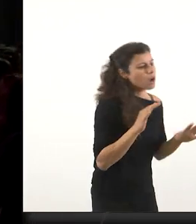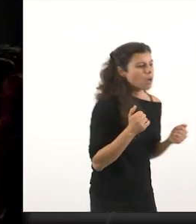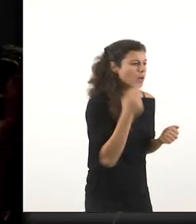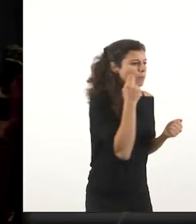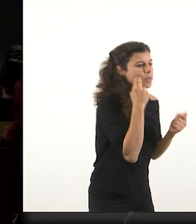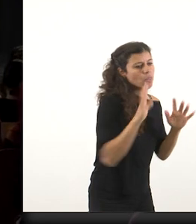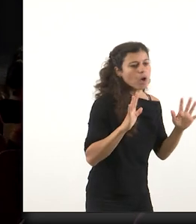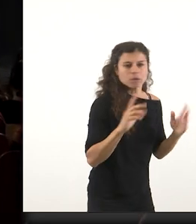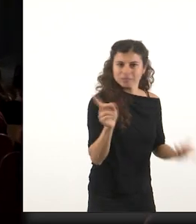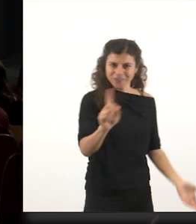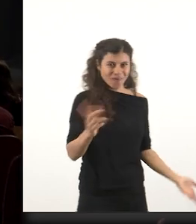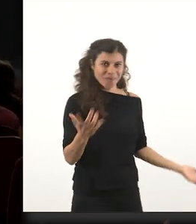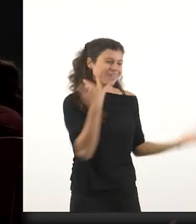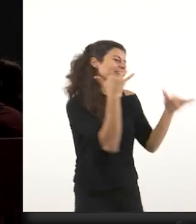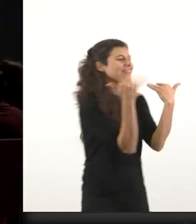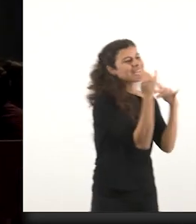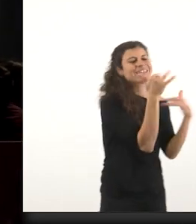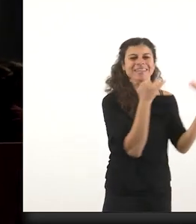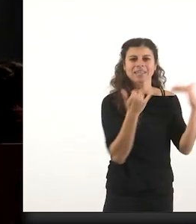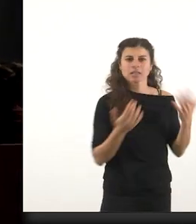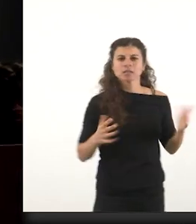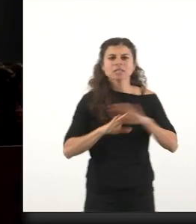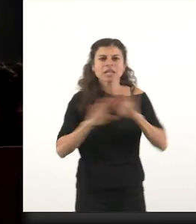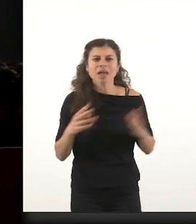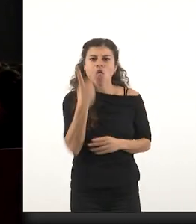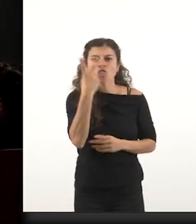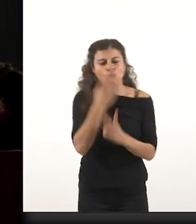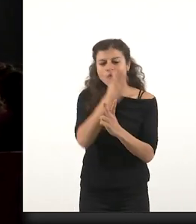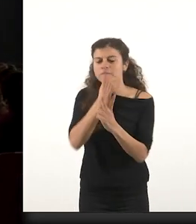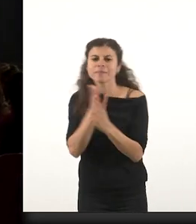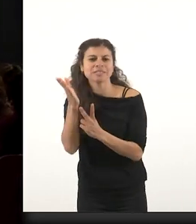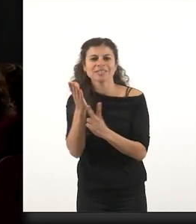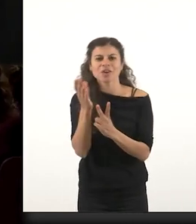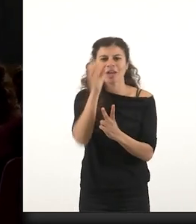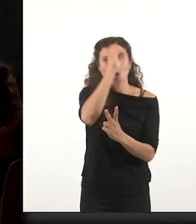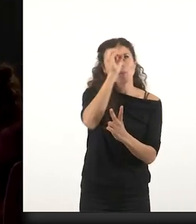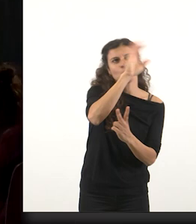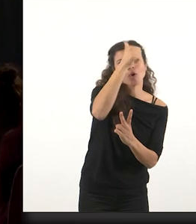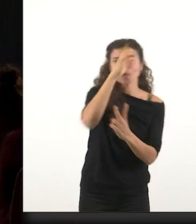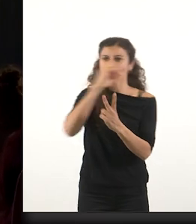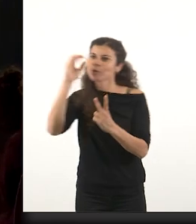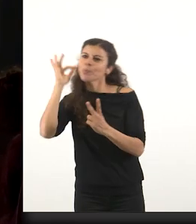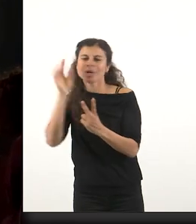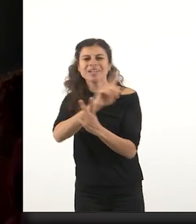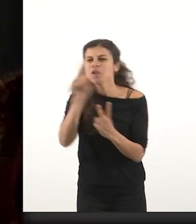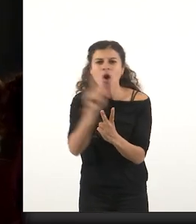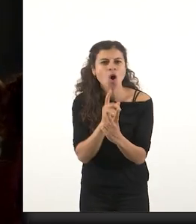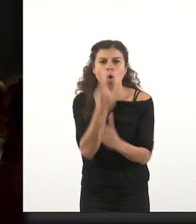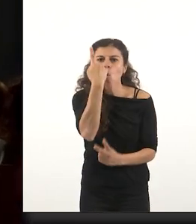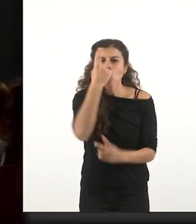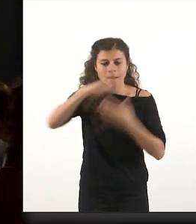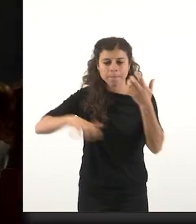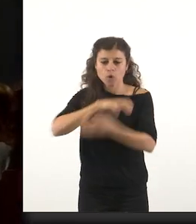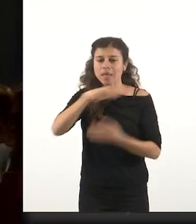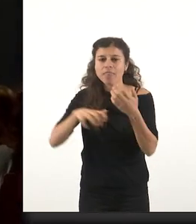colegas, jiji, jaja, miren que ya está bien con las 2 versiones. Que no hay 2 versiones en las violencias. Solo tienen una versión, quien ejerce